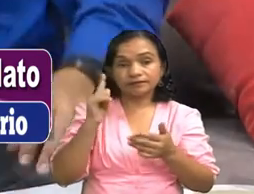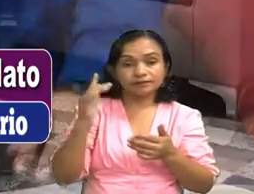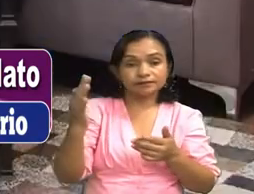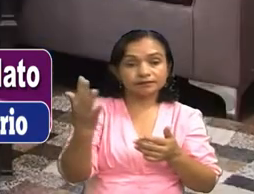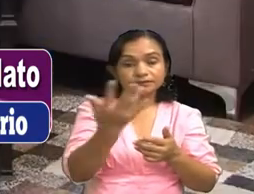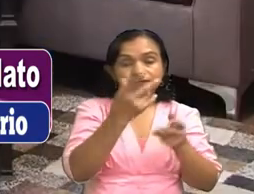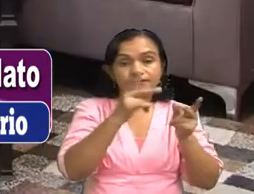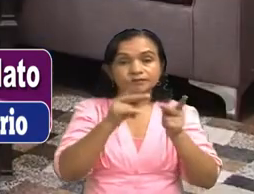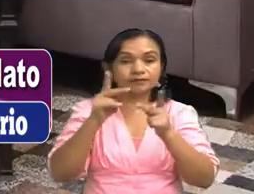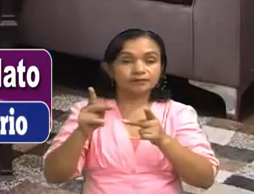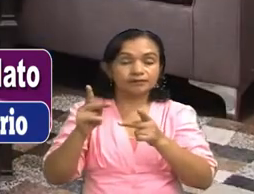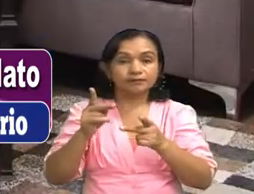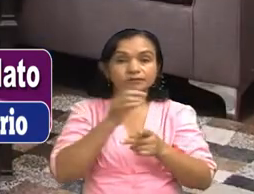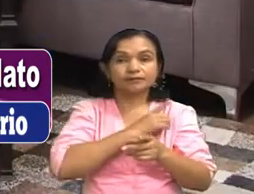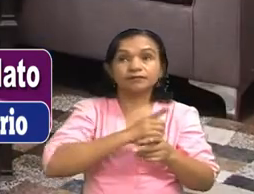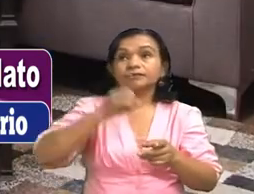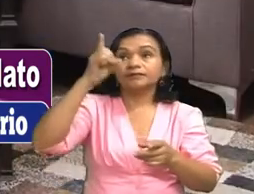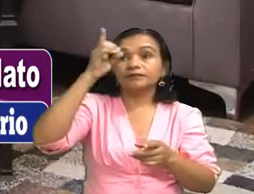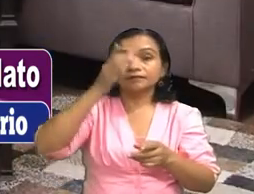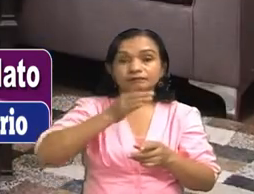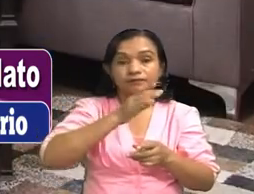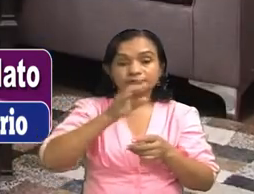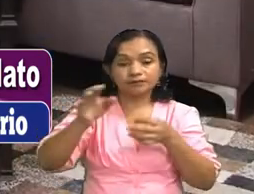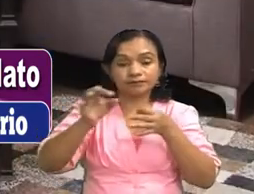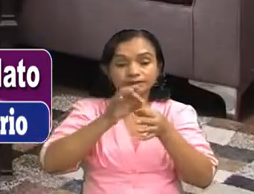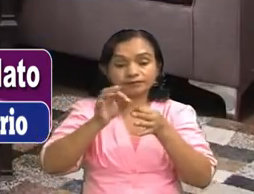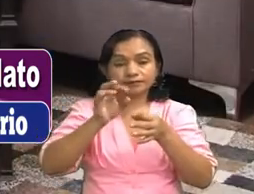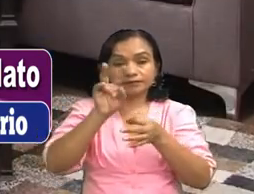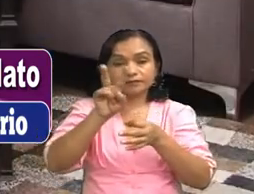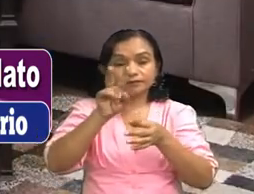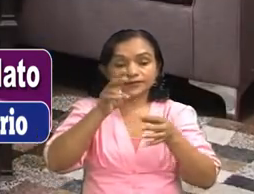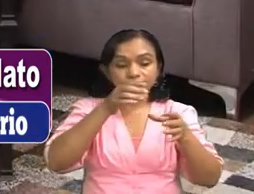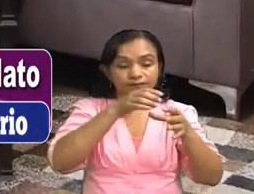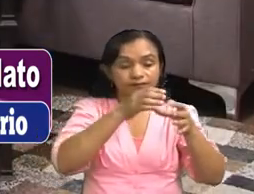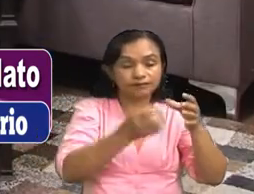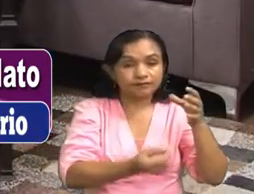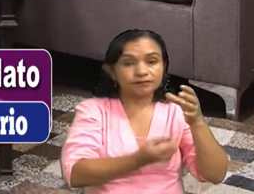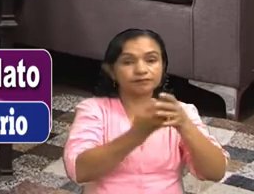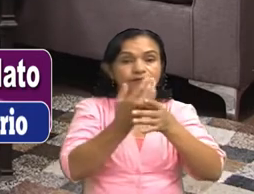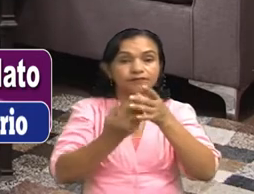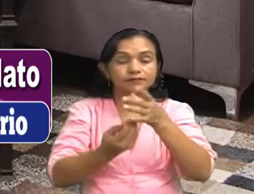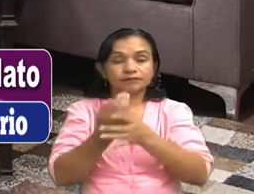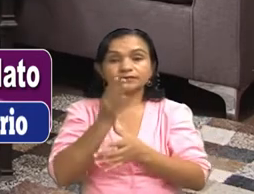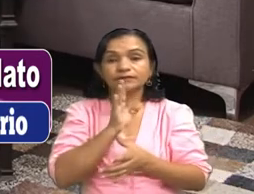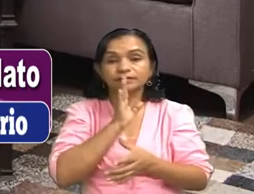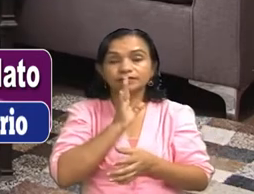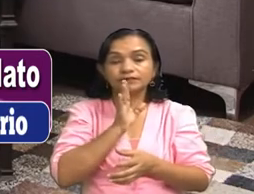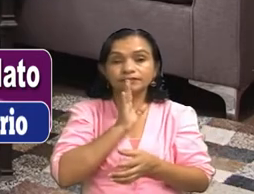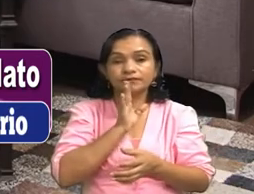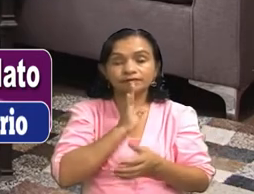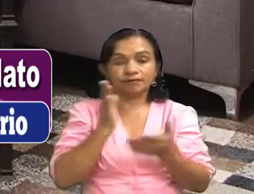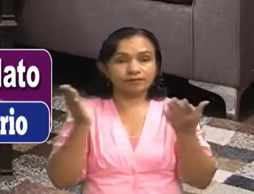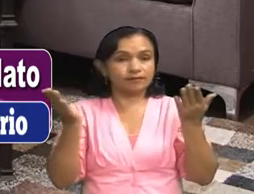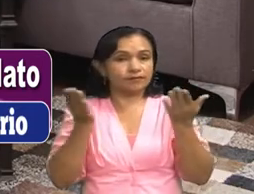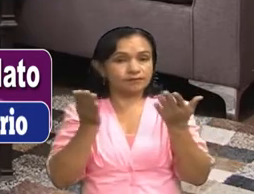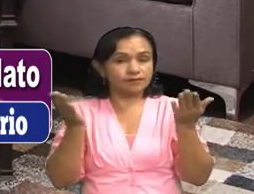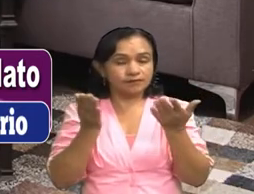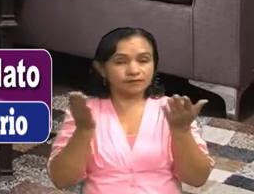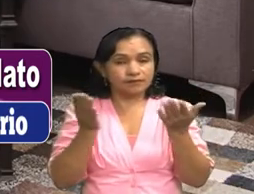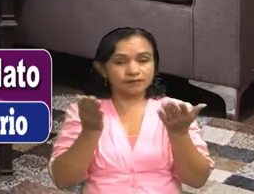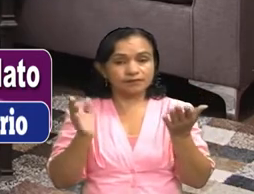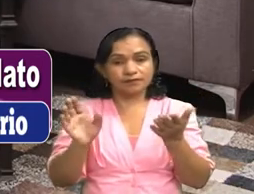tuviera. Y la bendición de Dios que nos dio una isla con 2 volcanes. Eso, cuando lo hablamos, vinieron